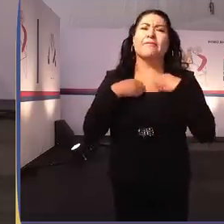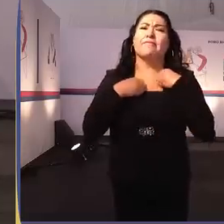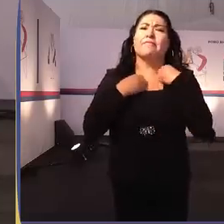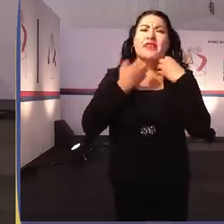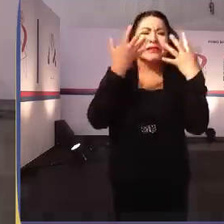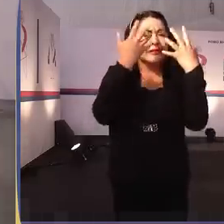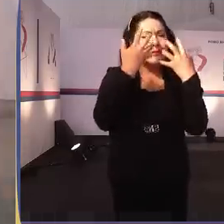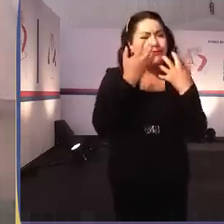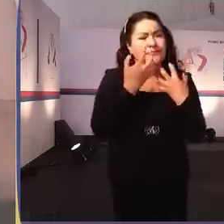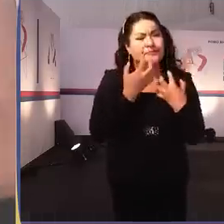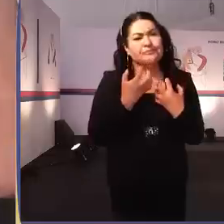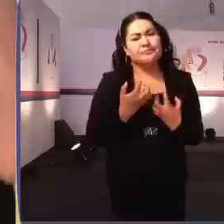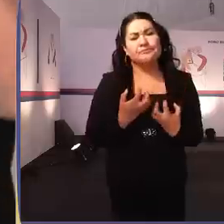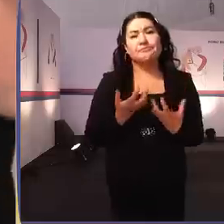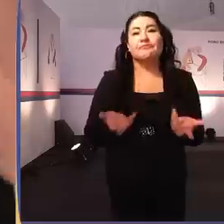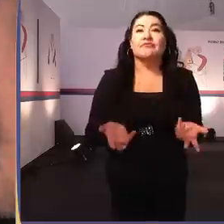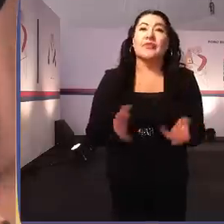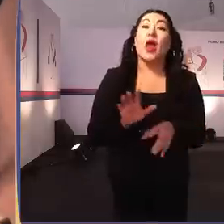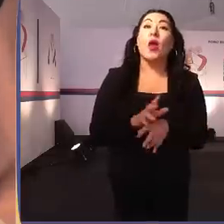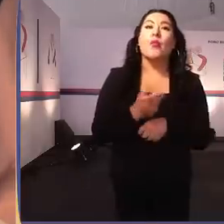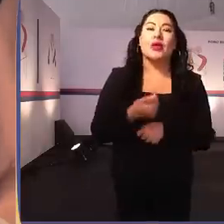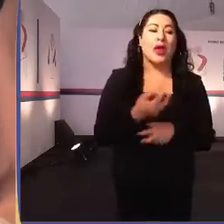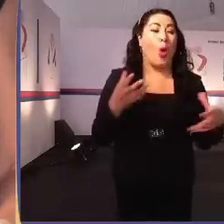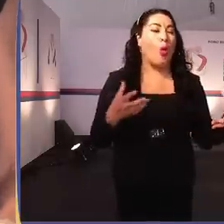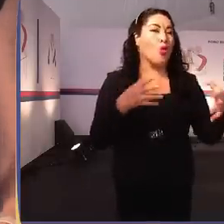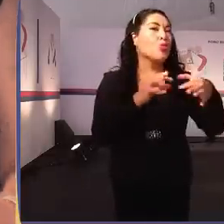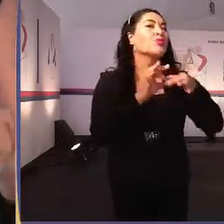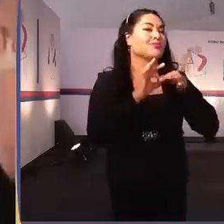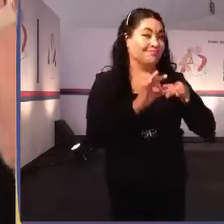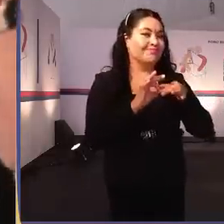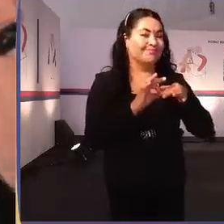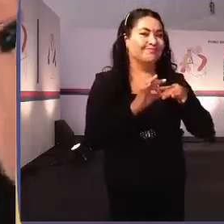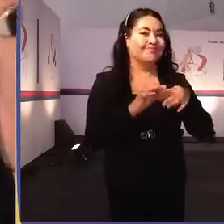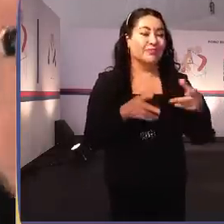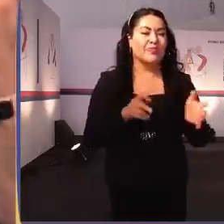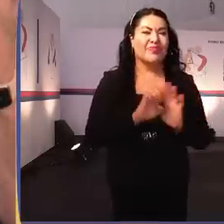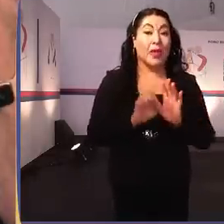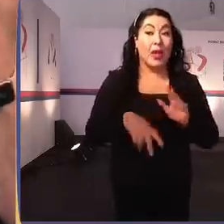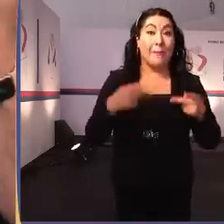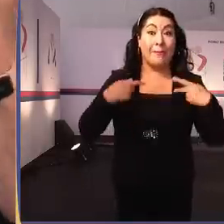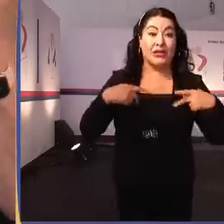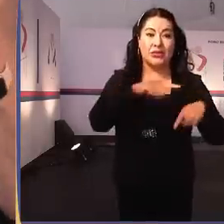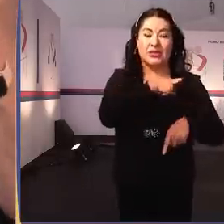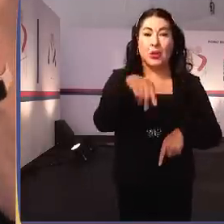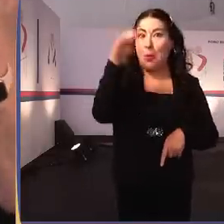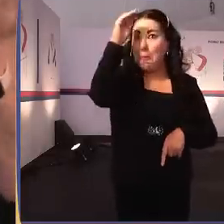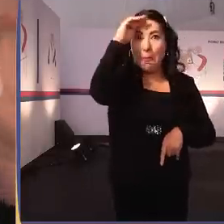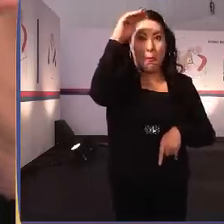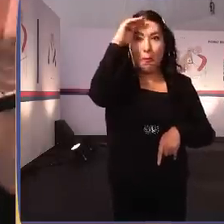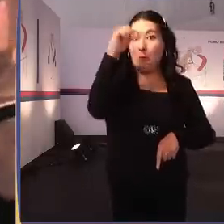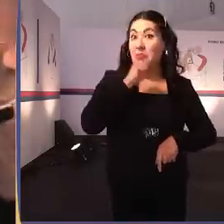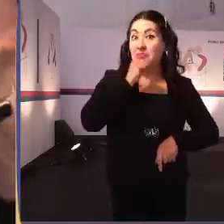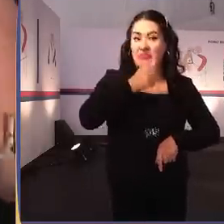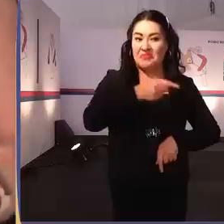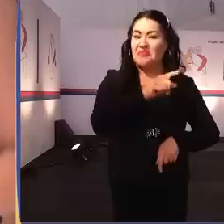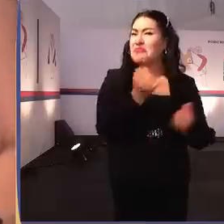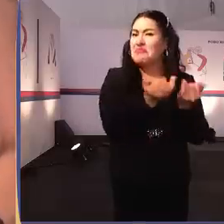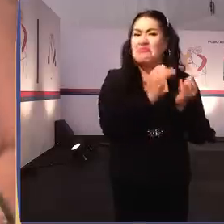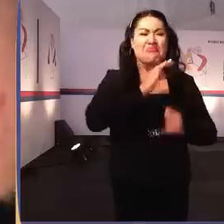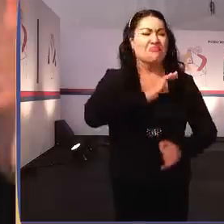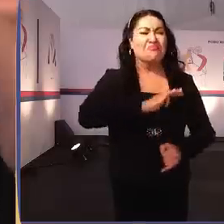muy infelices, porque van de la mano. Es decir, las personas que no piensan, pues son muy